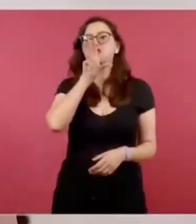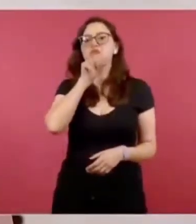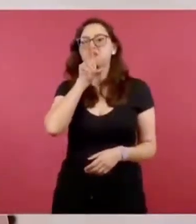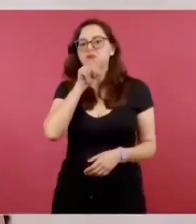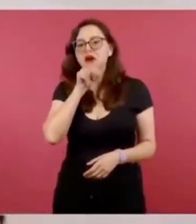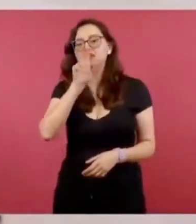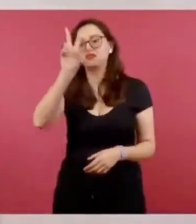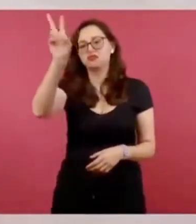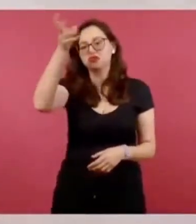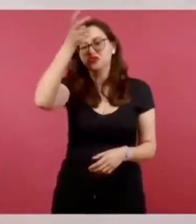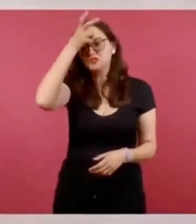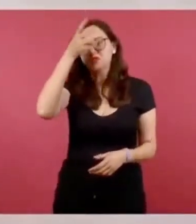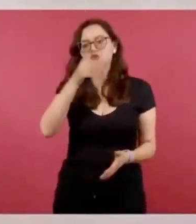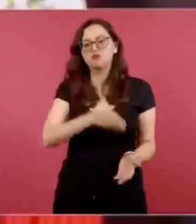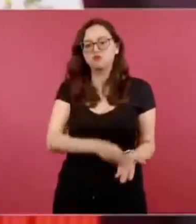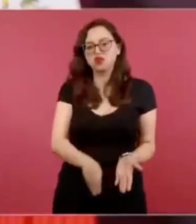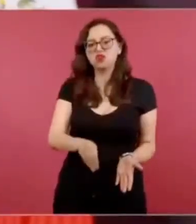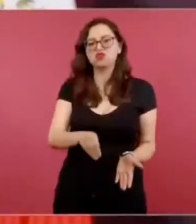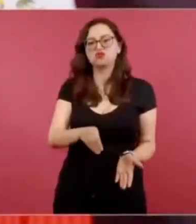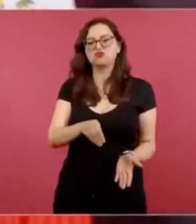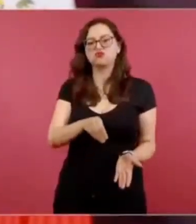puercos, cochinos,